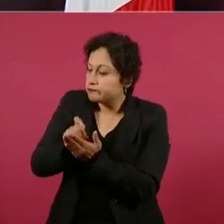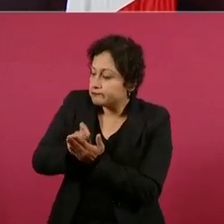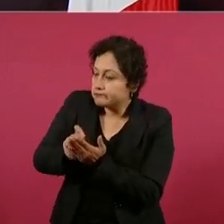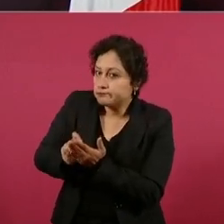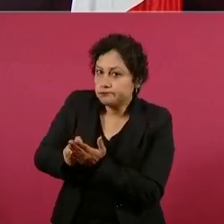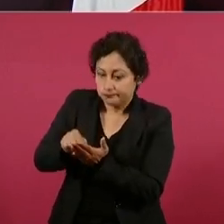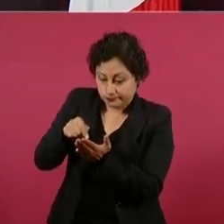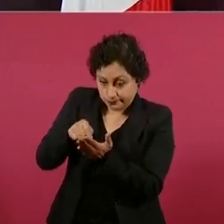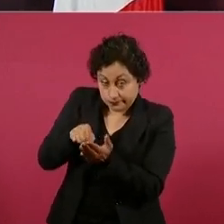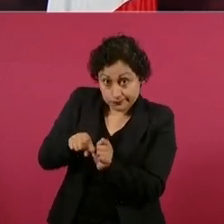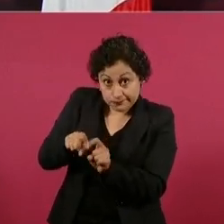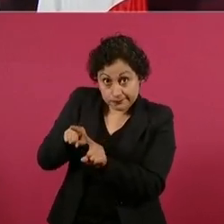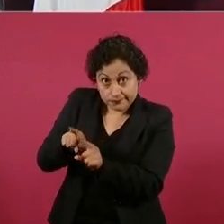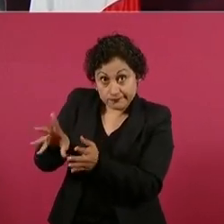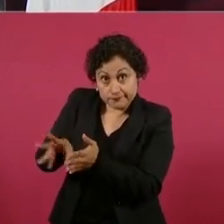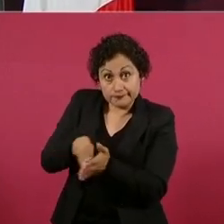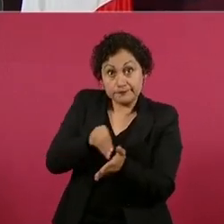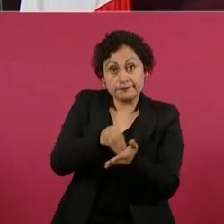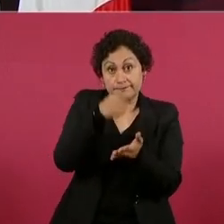sobre